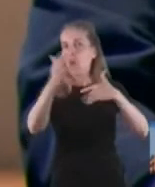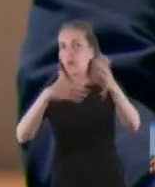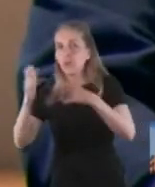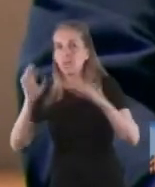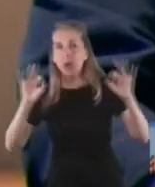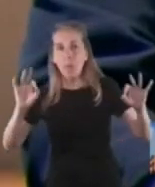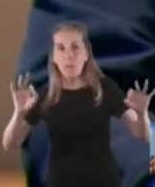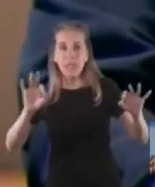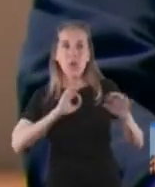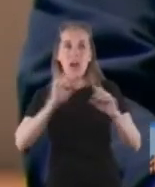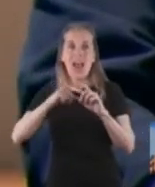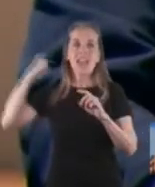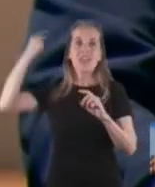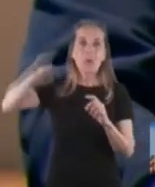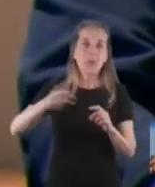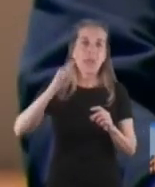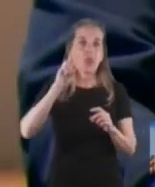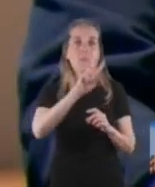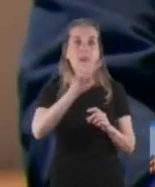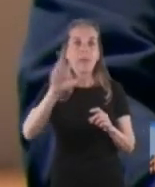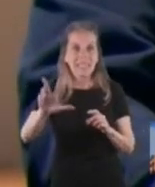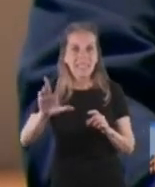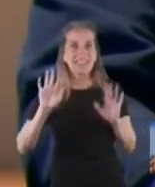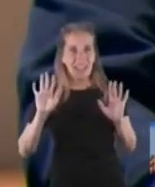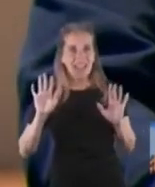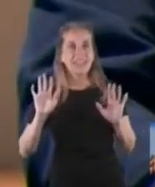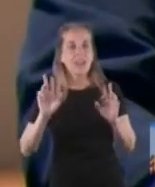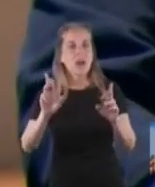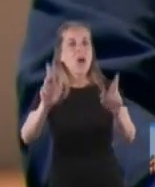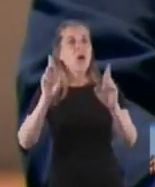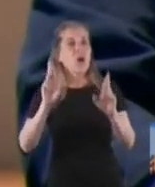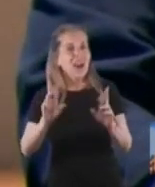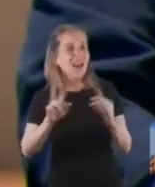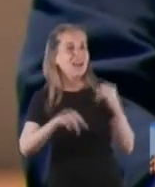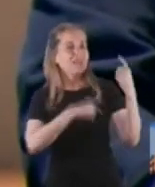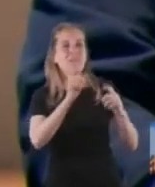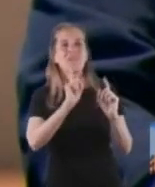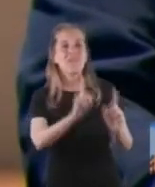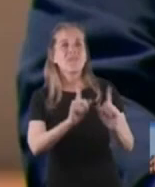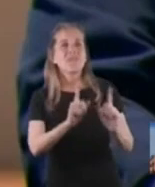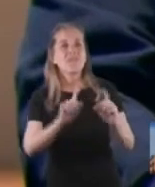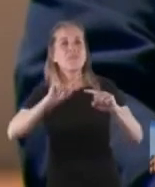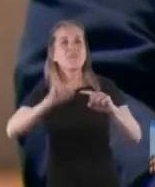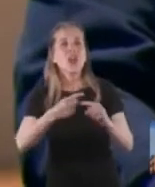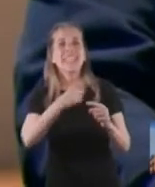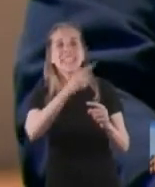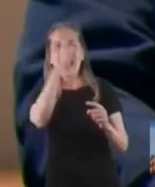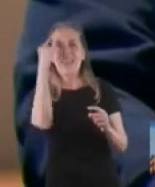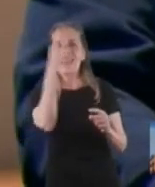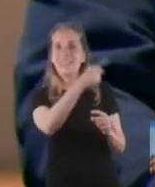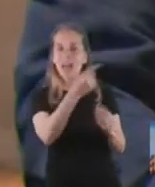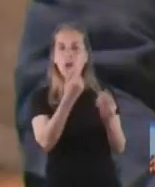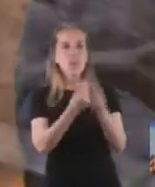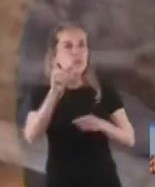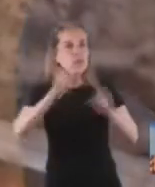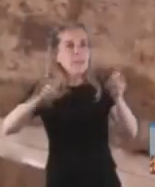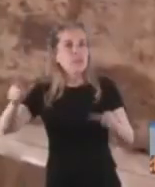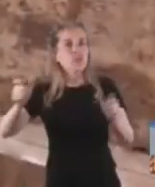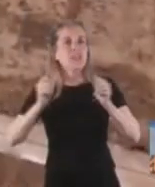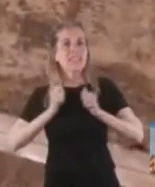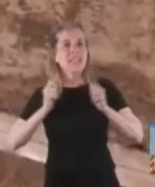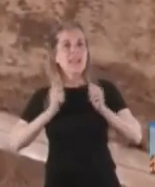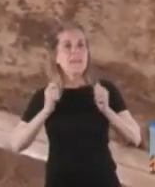mandato en el 2023, se convierta en una política de Estado, porque hay muchos y muchas argentinas que siguen